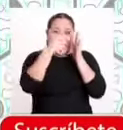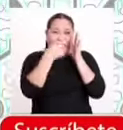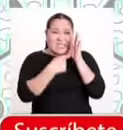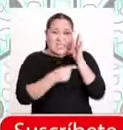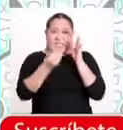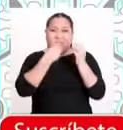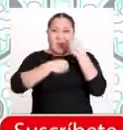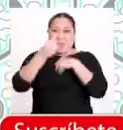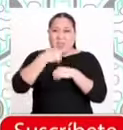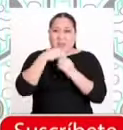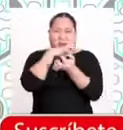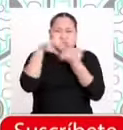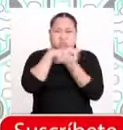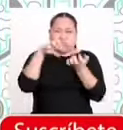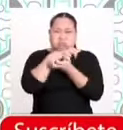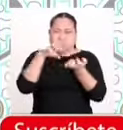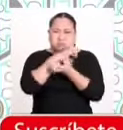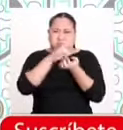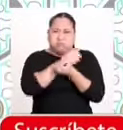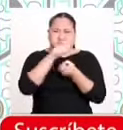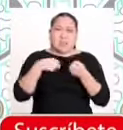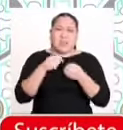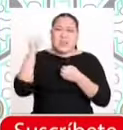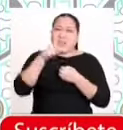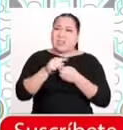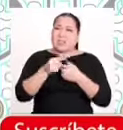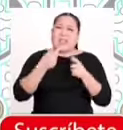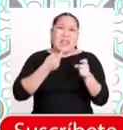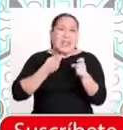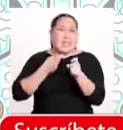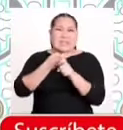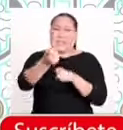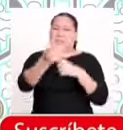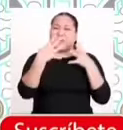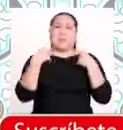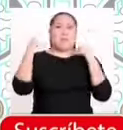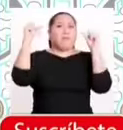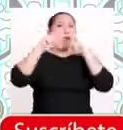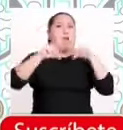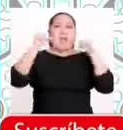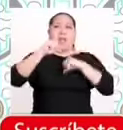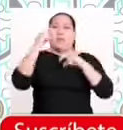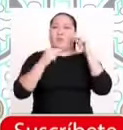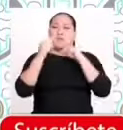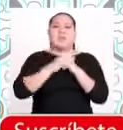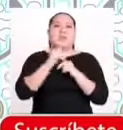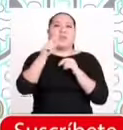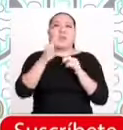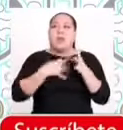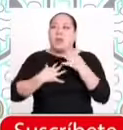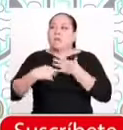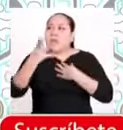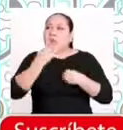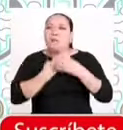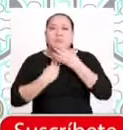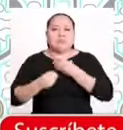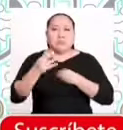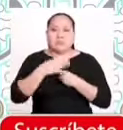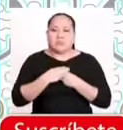ultraprocesados dañan la salud, no son buenos para la nutrición y pueden generar adicción. ¡Qué